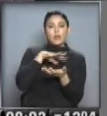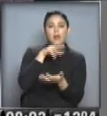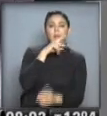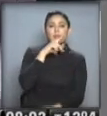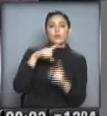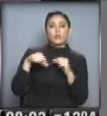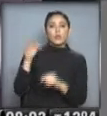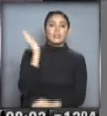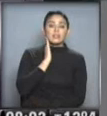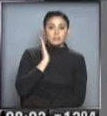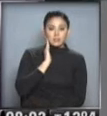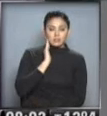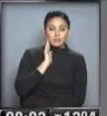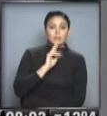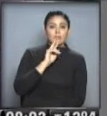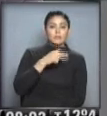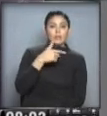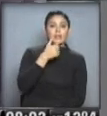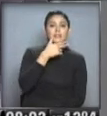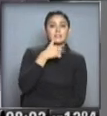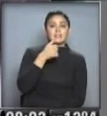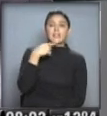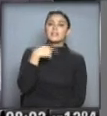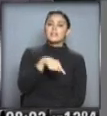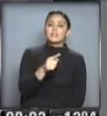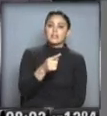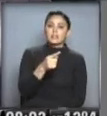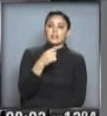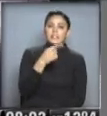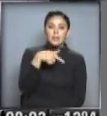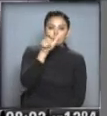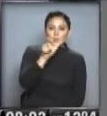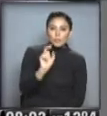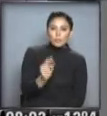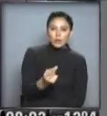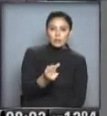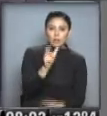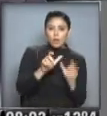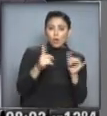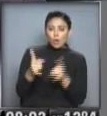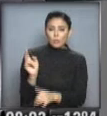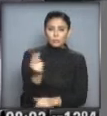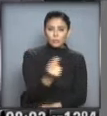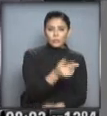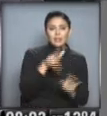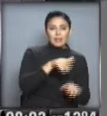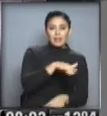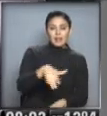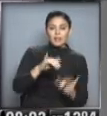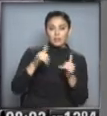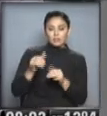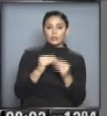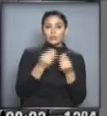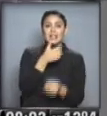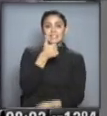número 16, Julián Ayad, quien señala la muerte de varios chicos, niños y adolescentes, seis